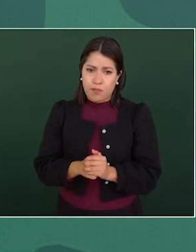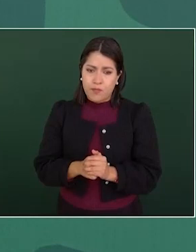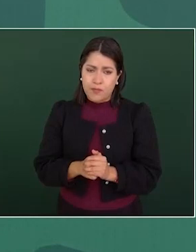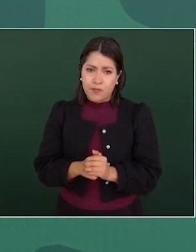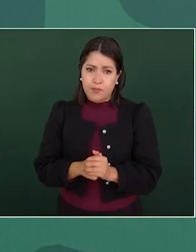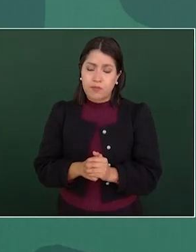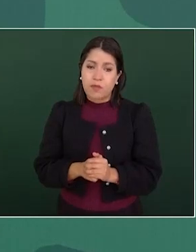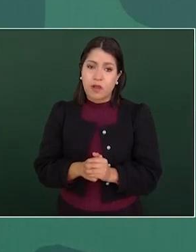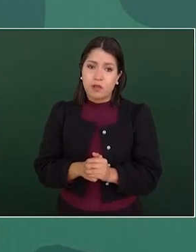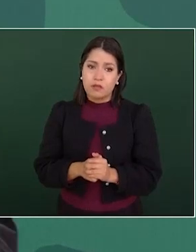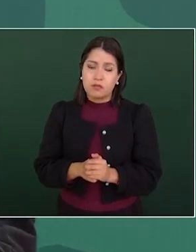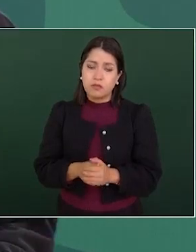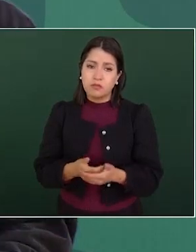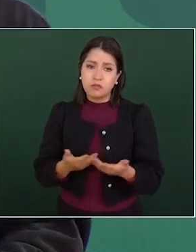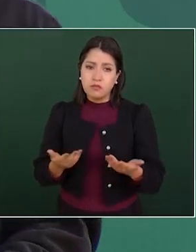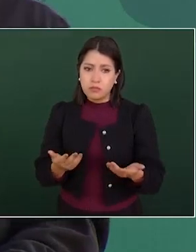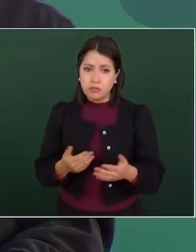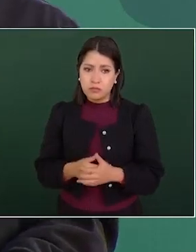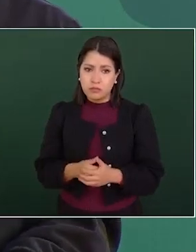no vamos